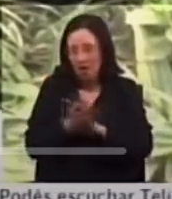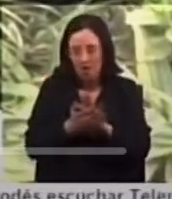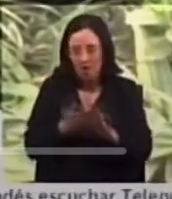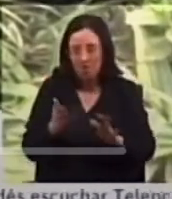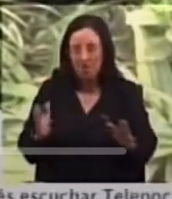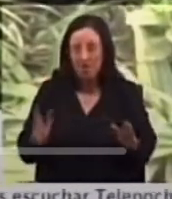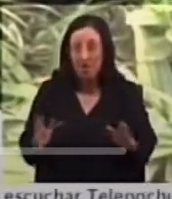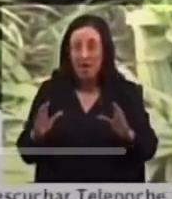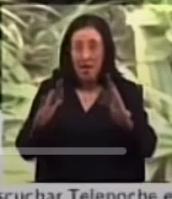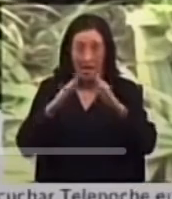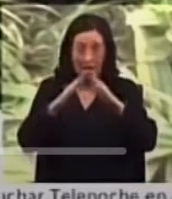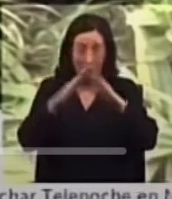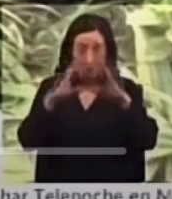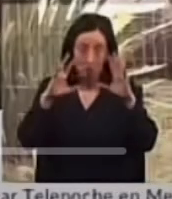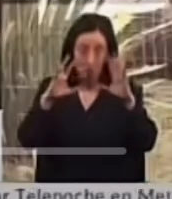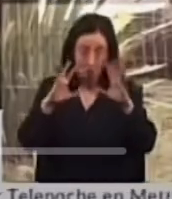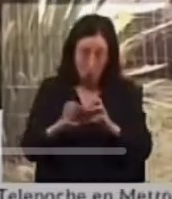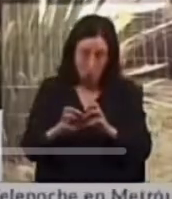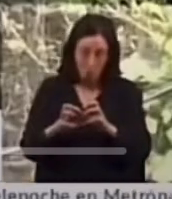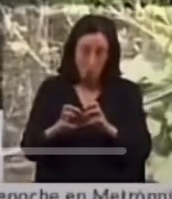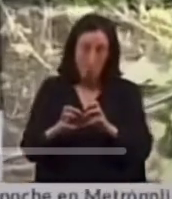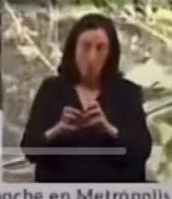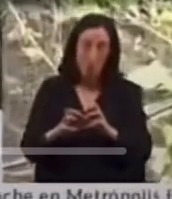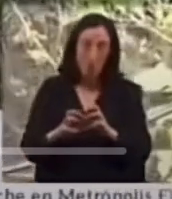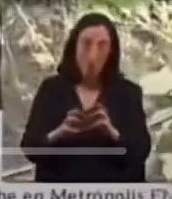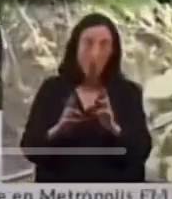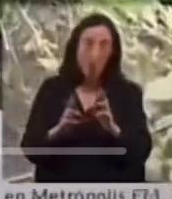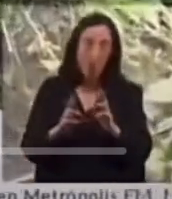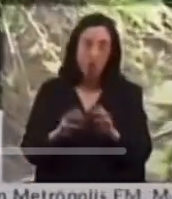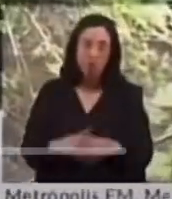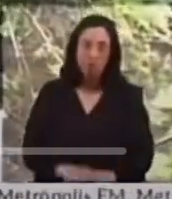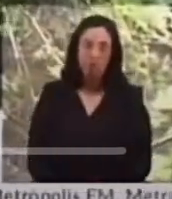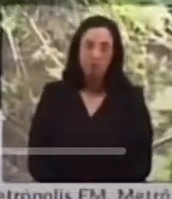vino hacia abajo. Así que, de milagro no pasó nada.